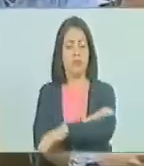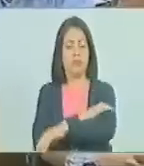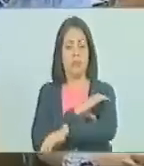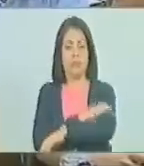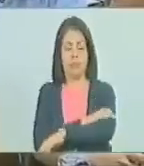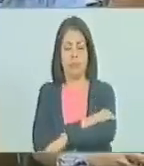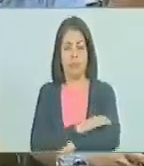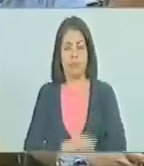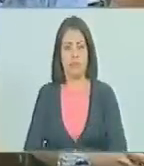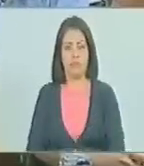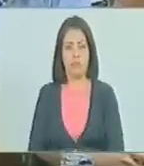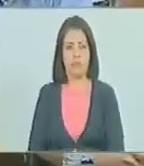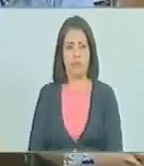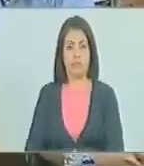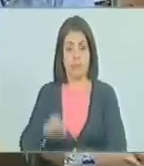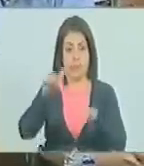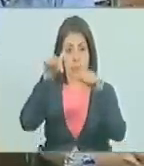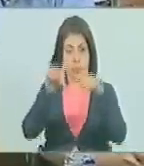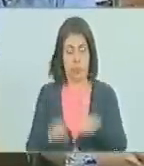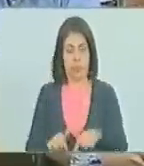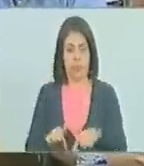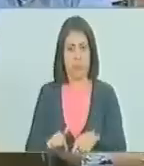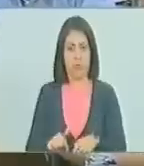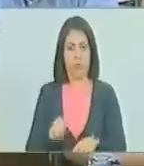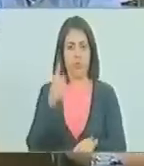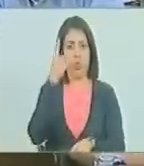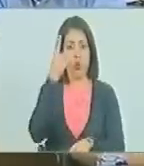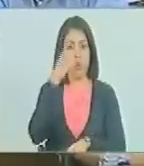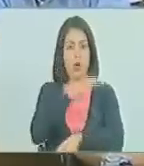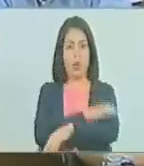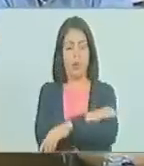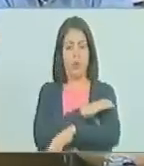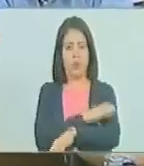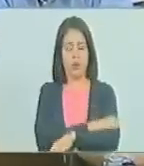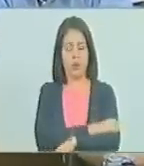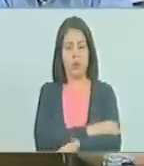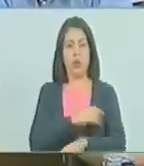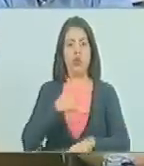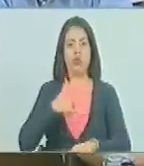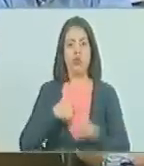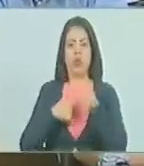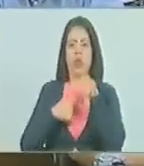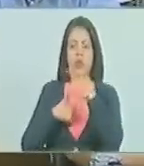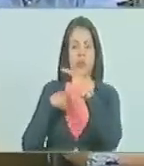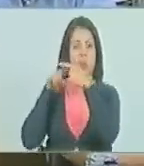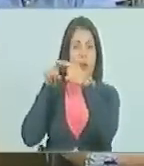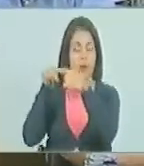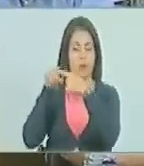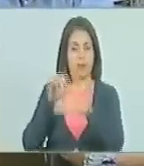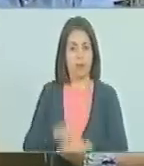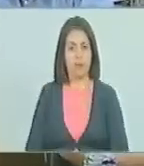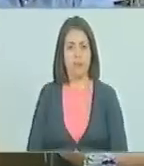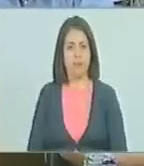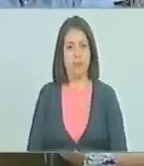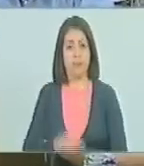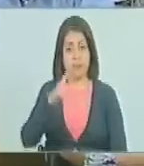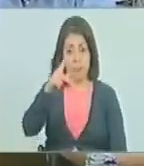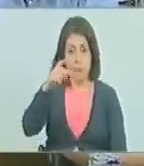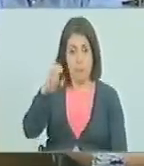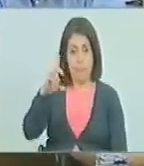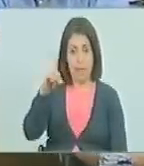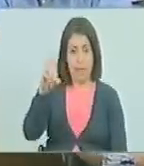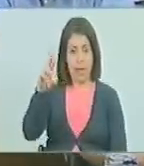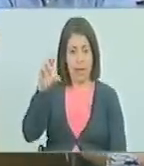oposición, que acá hay una sola, que hay una sola oposición, y yo le vengo a decir a Pedro